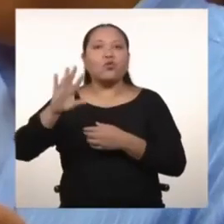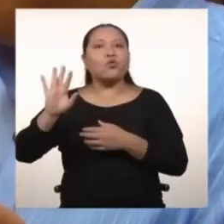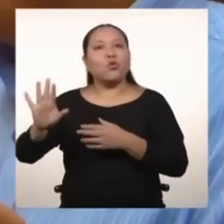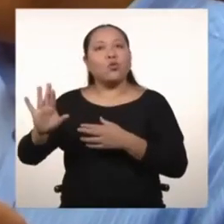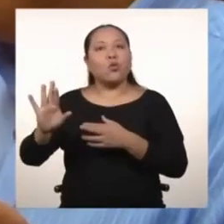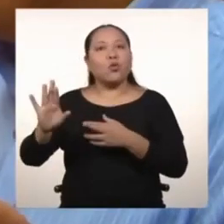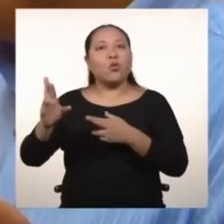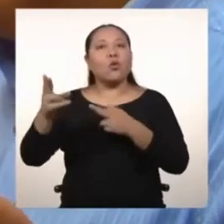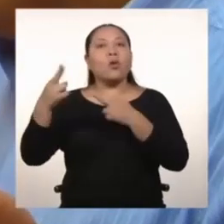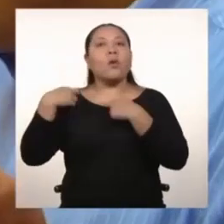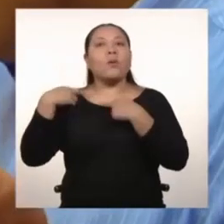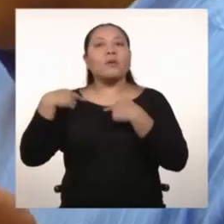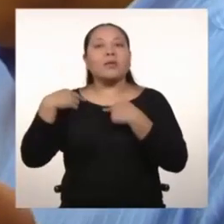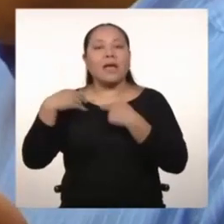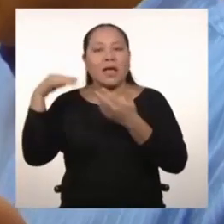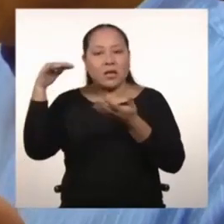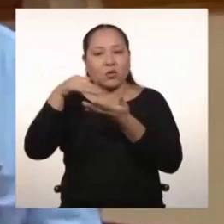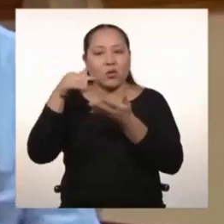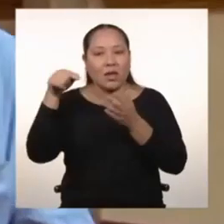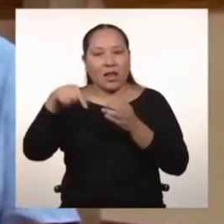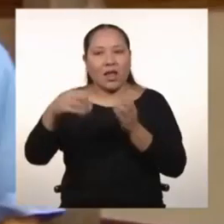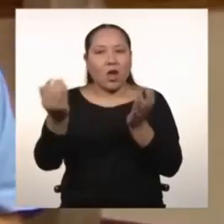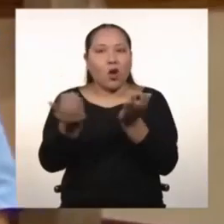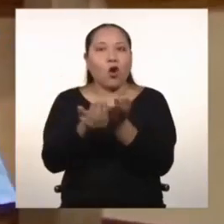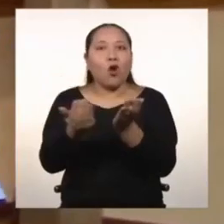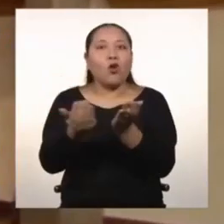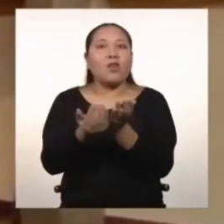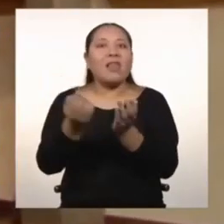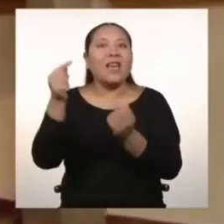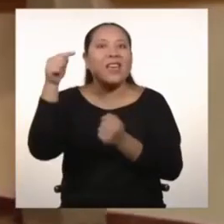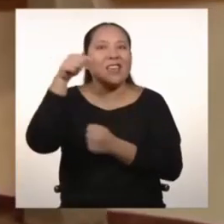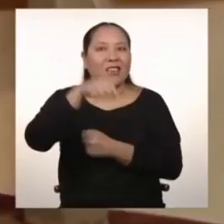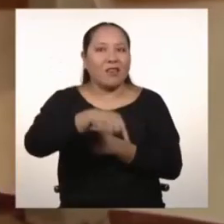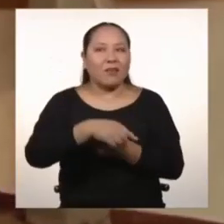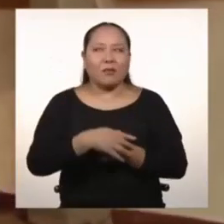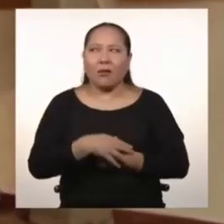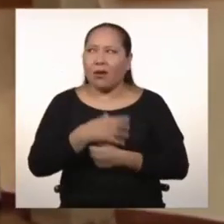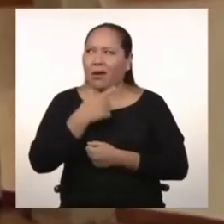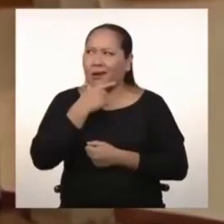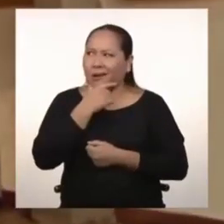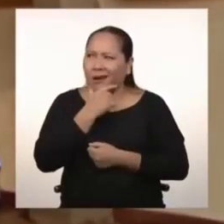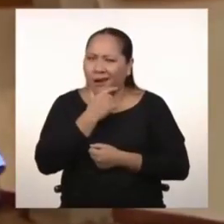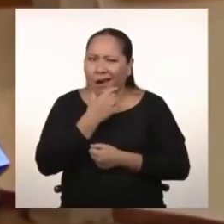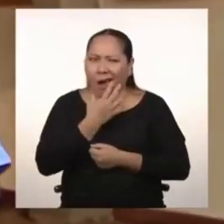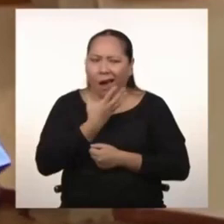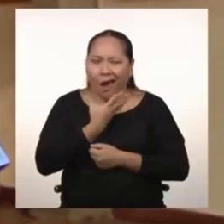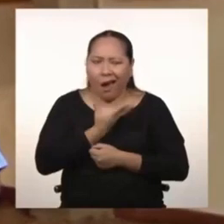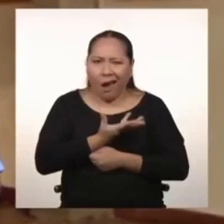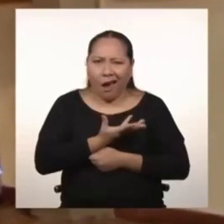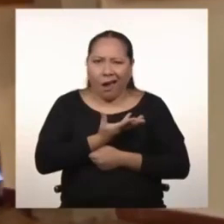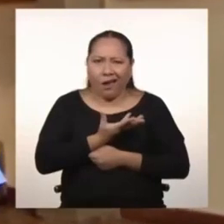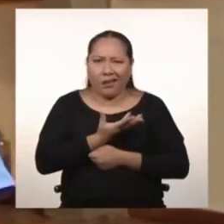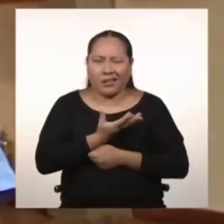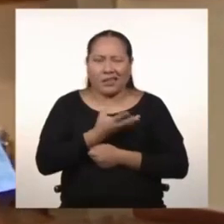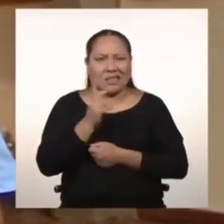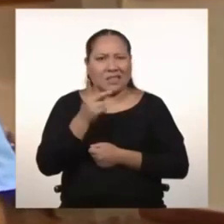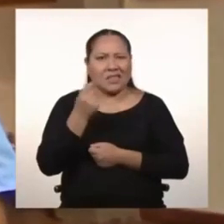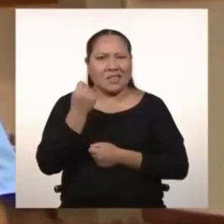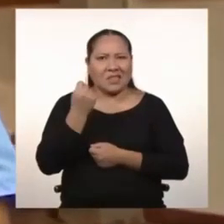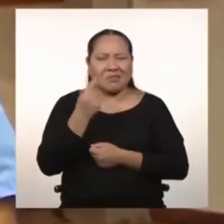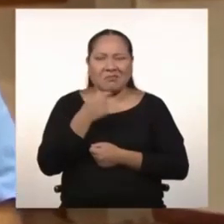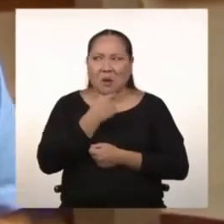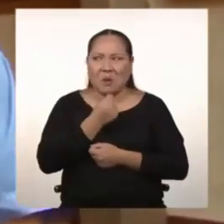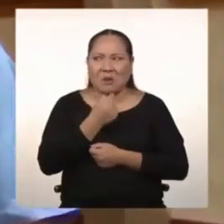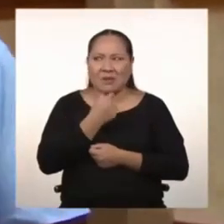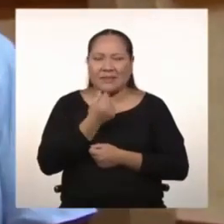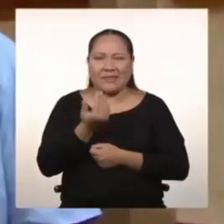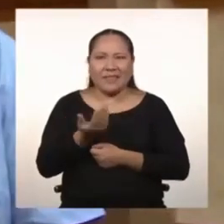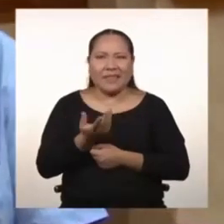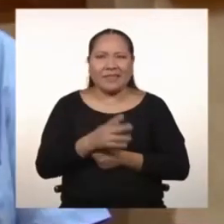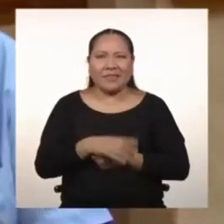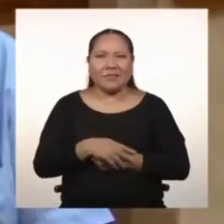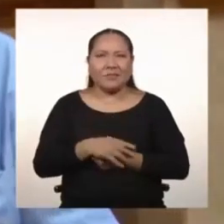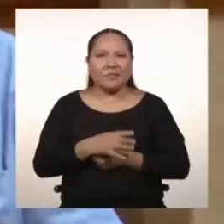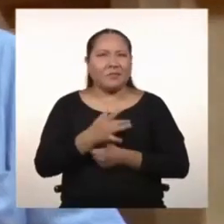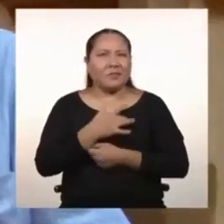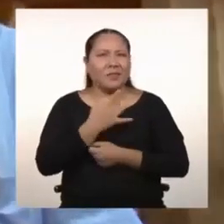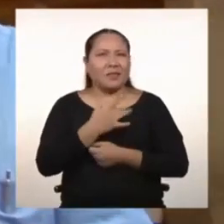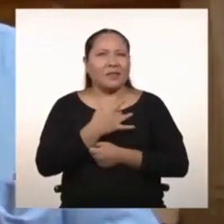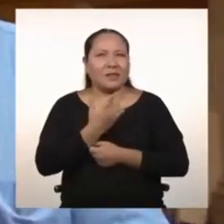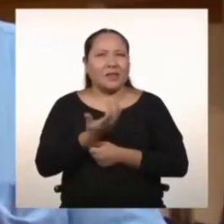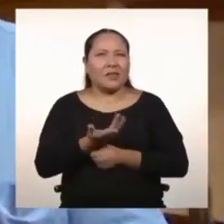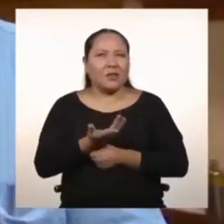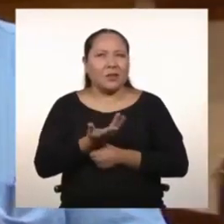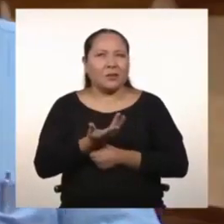colegio todavía por aquí? Claro. Todo eso me parece realmente fascinante, me encanta, pero siento que